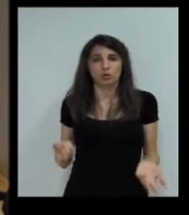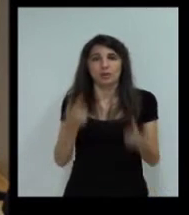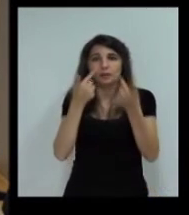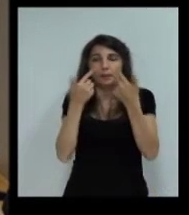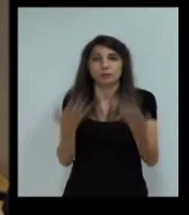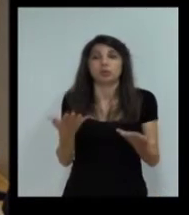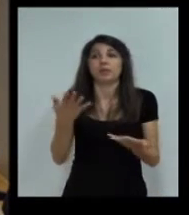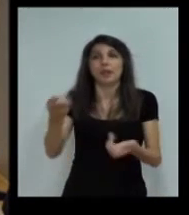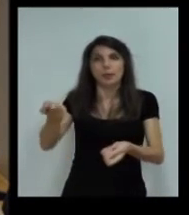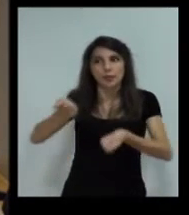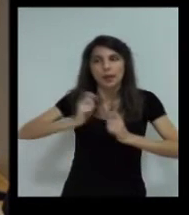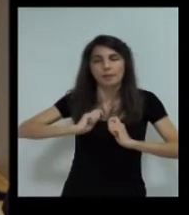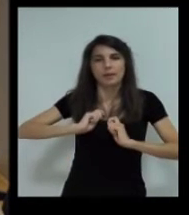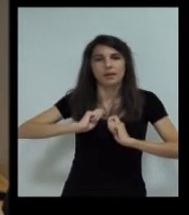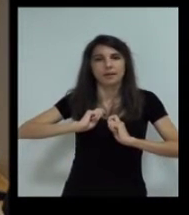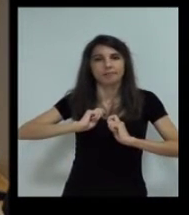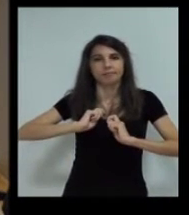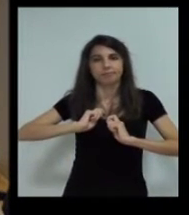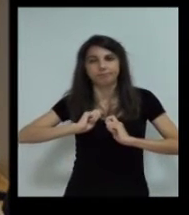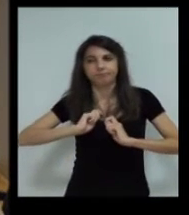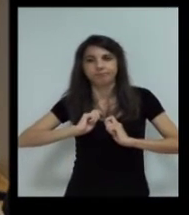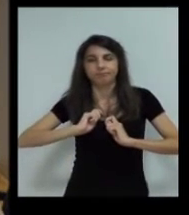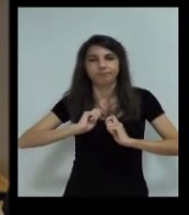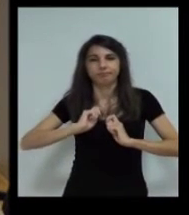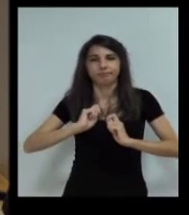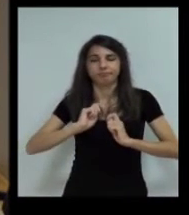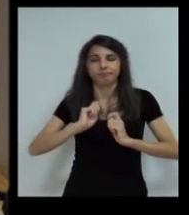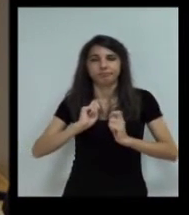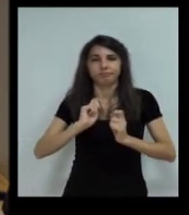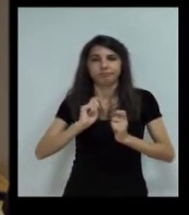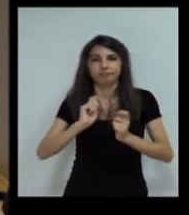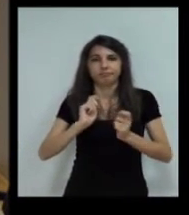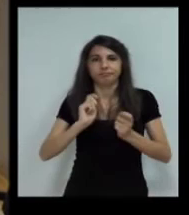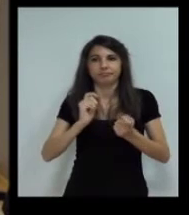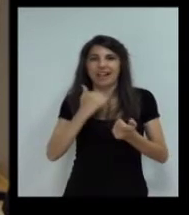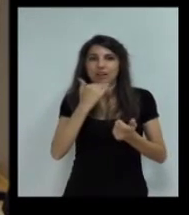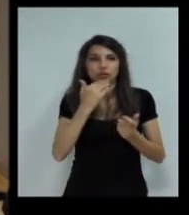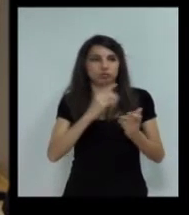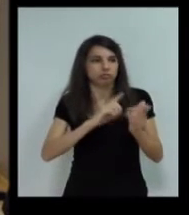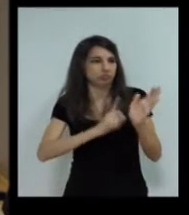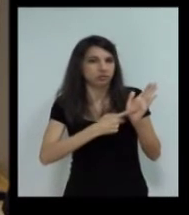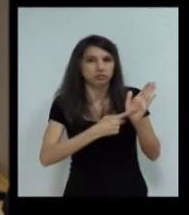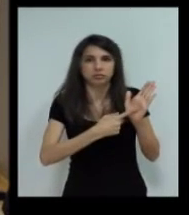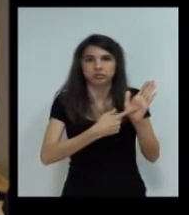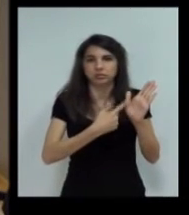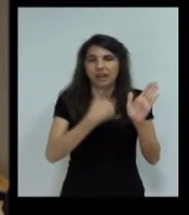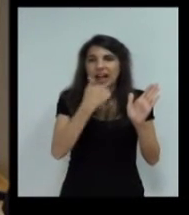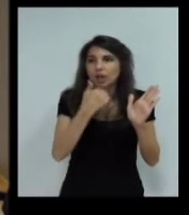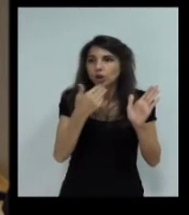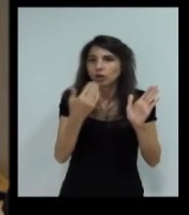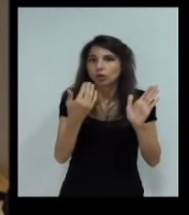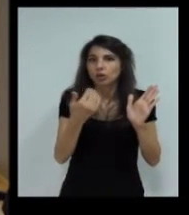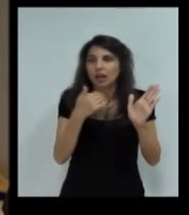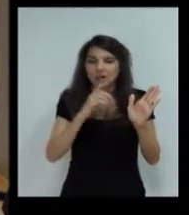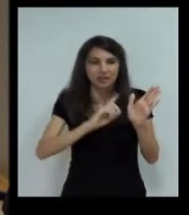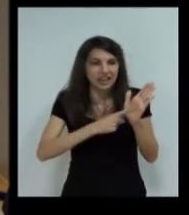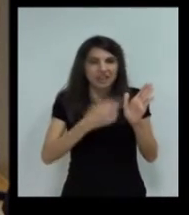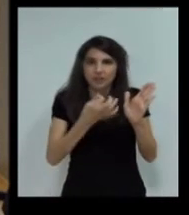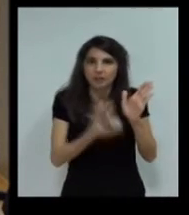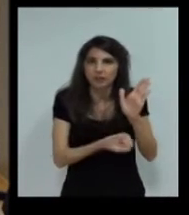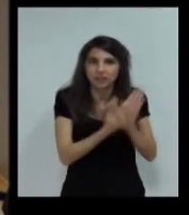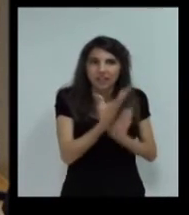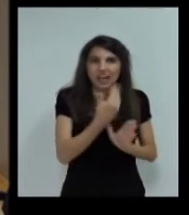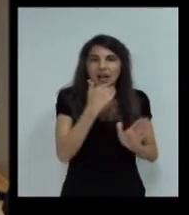deme usted, o sea, pero en algún sitio el legislador en algún sitio se tiene que apoyar. Sí. Entonces, ya